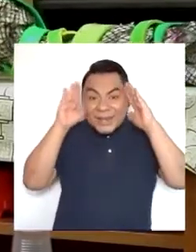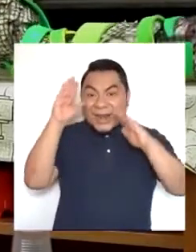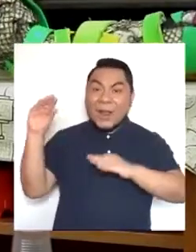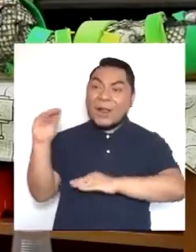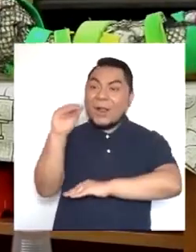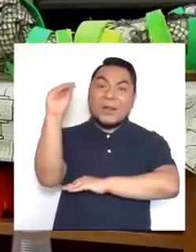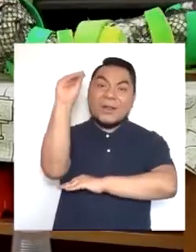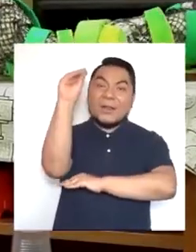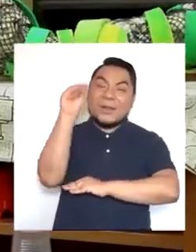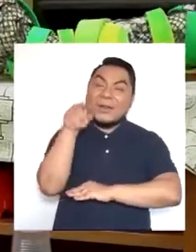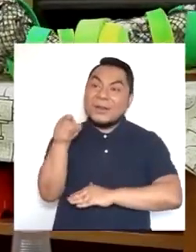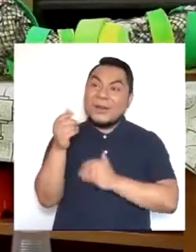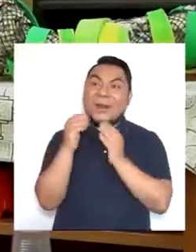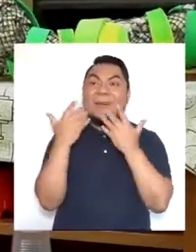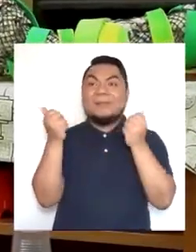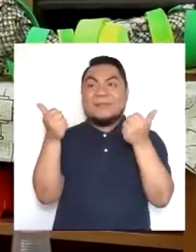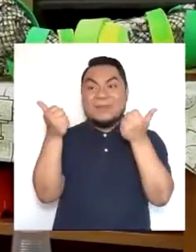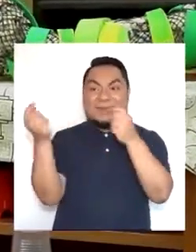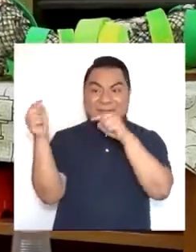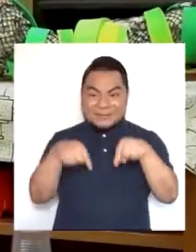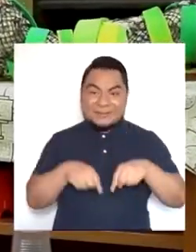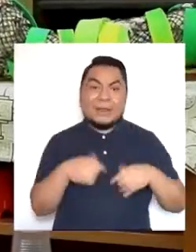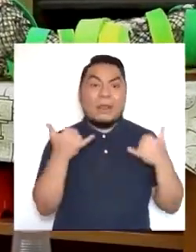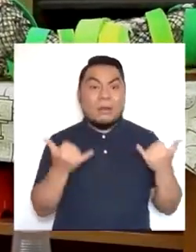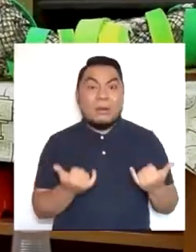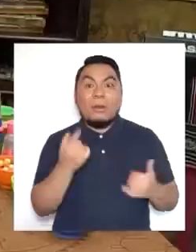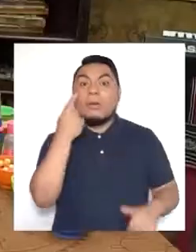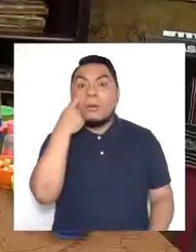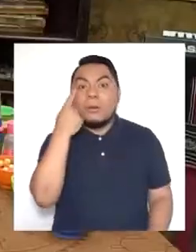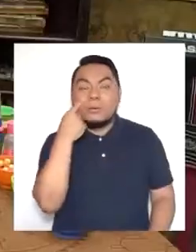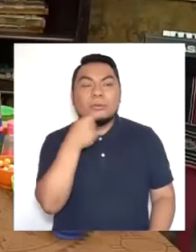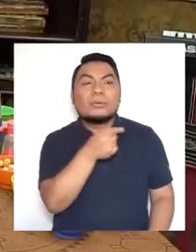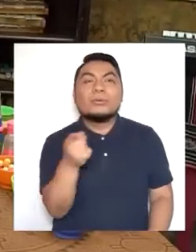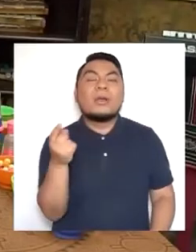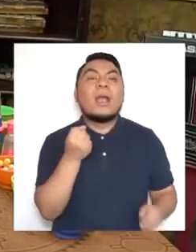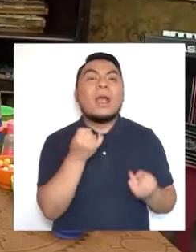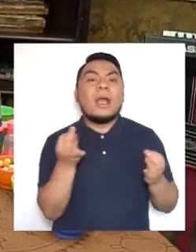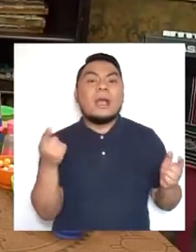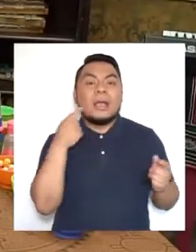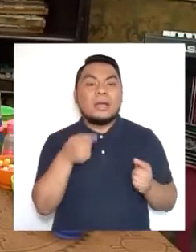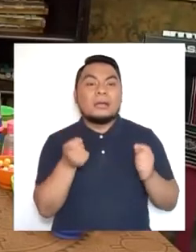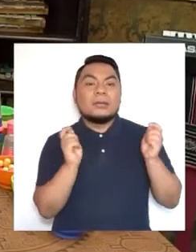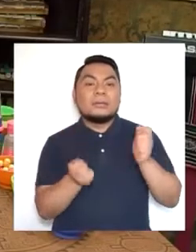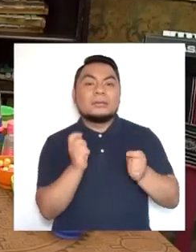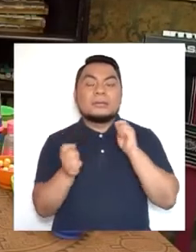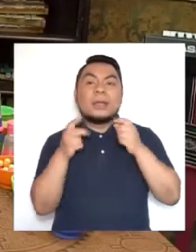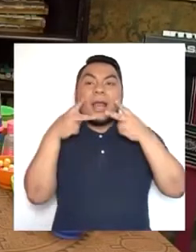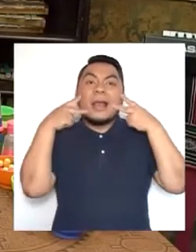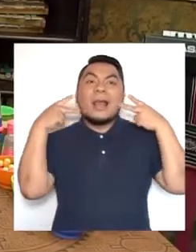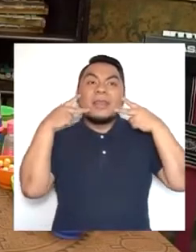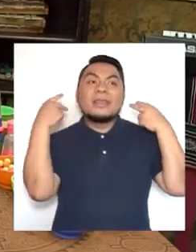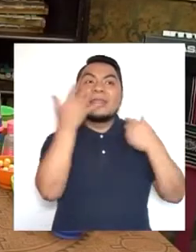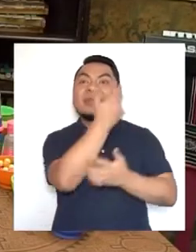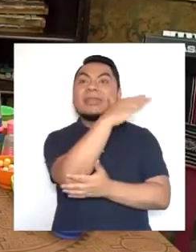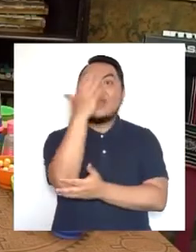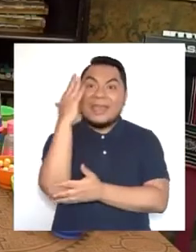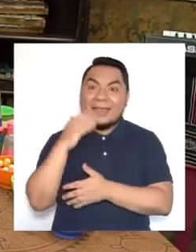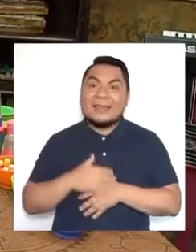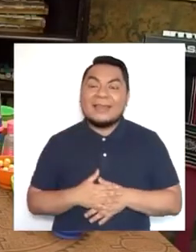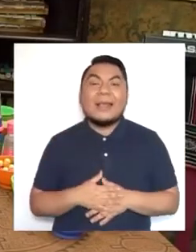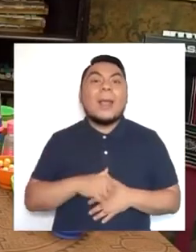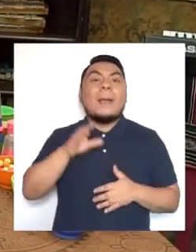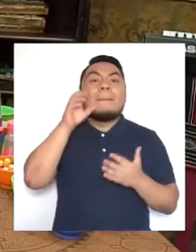¡Hola, Anaconda! ¡Qué bueno que viniste! Hoy estamos conociendo algunas maracas de la selva. Por